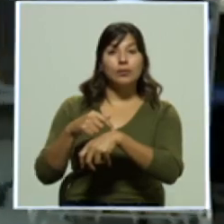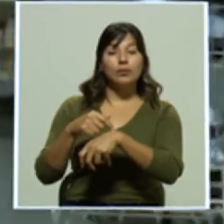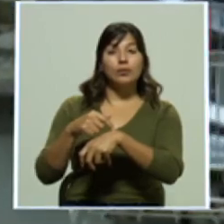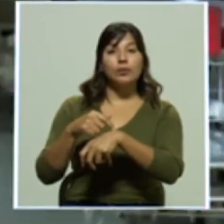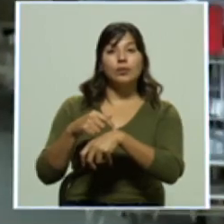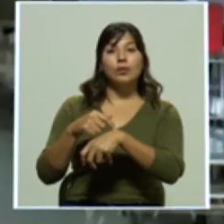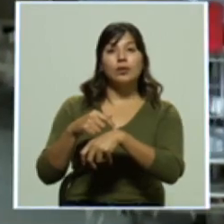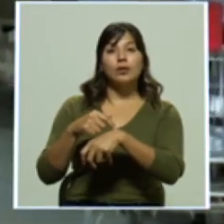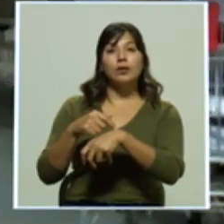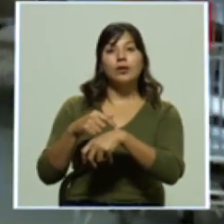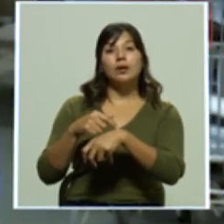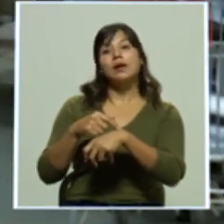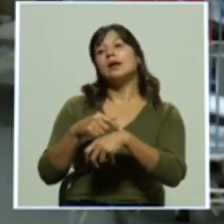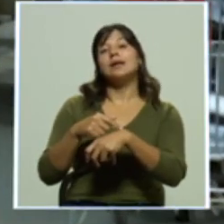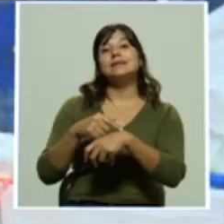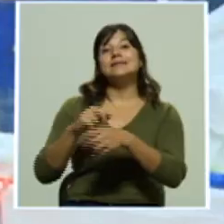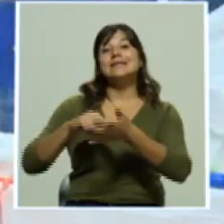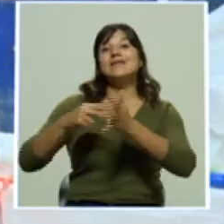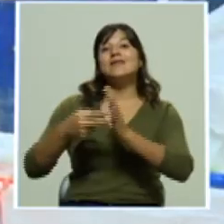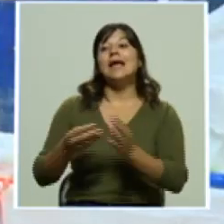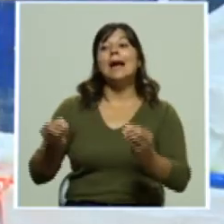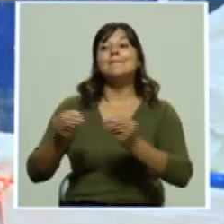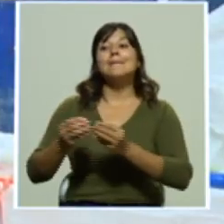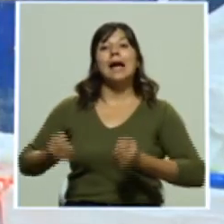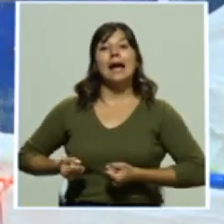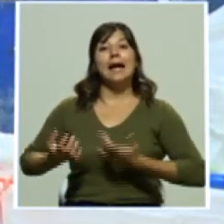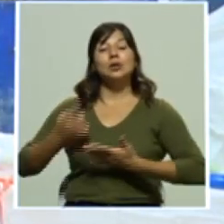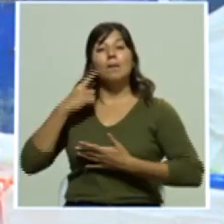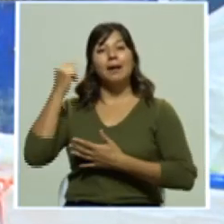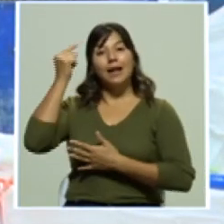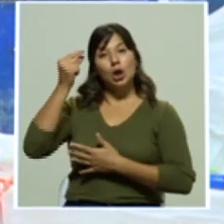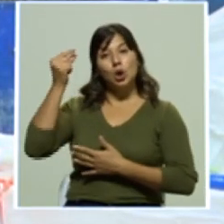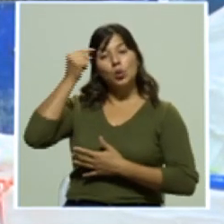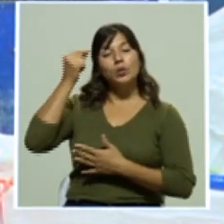el costo va a ser mayor. Por otro lado, se mantendría la